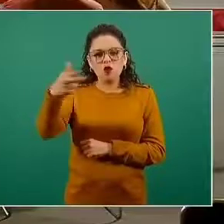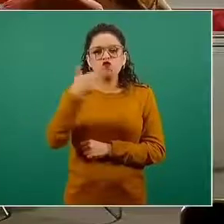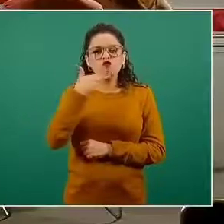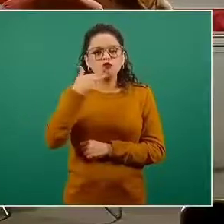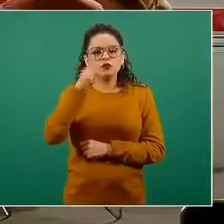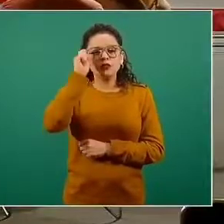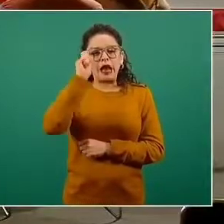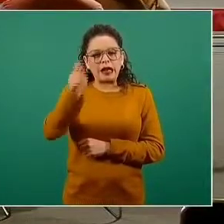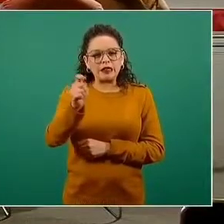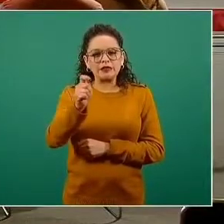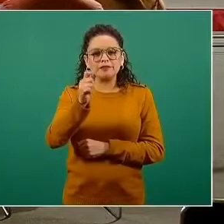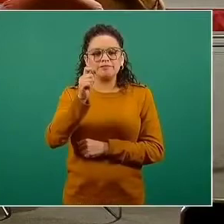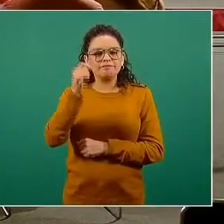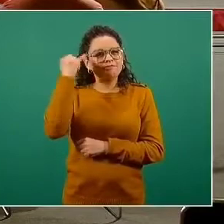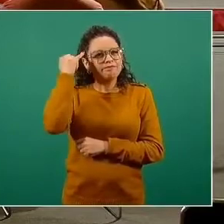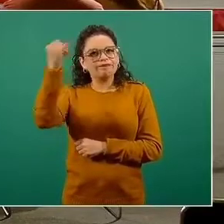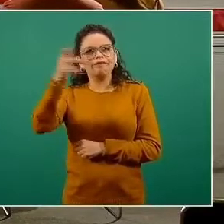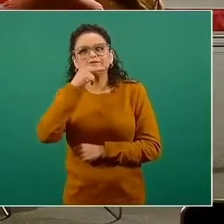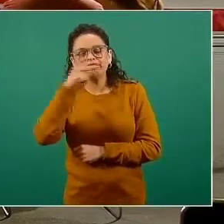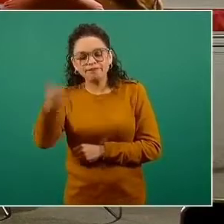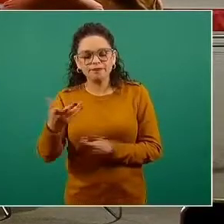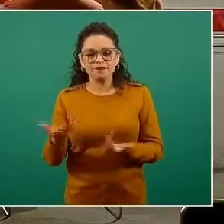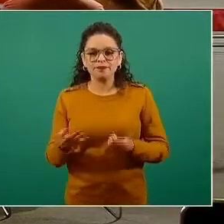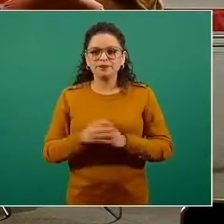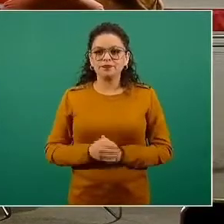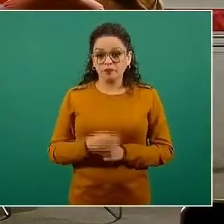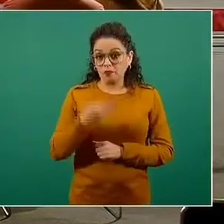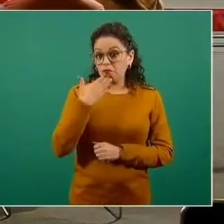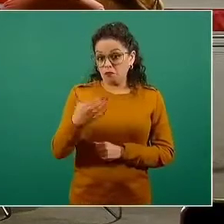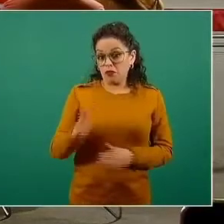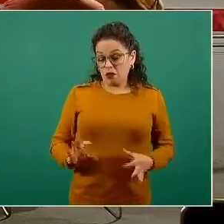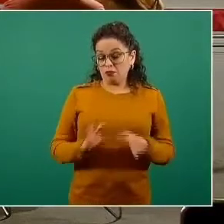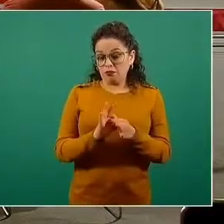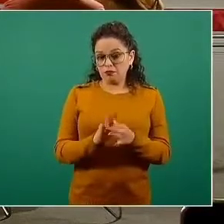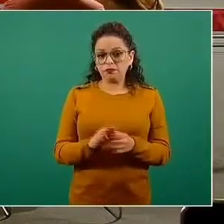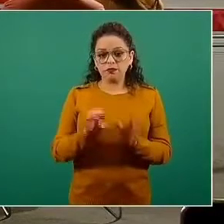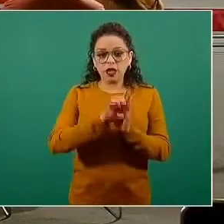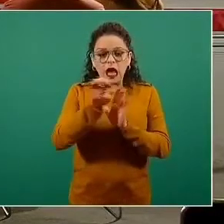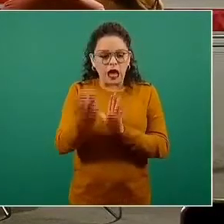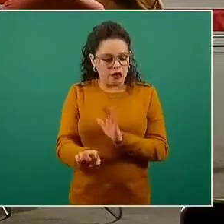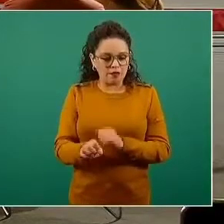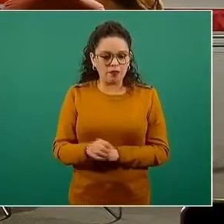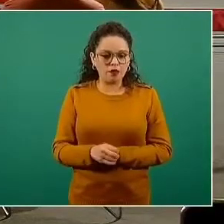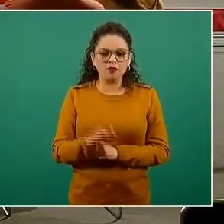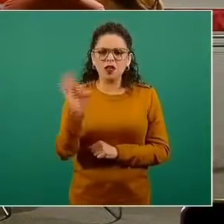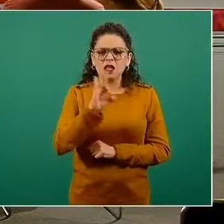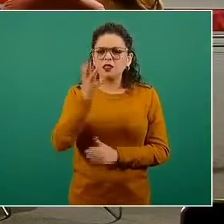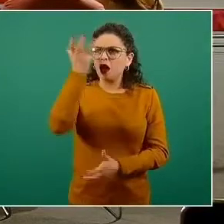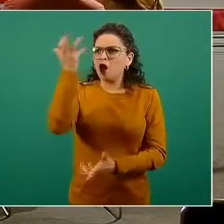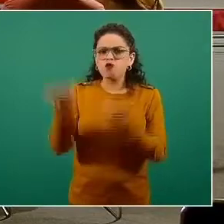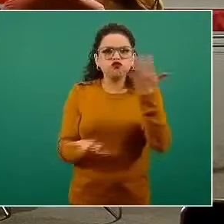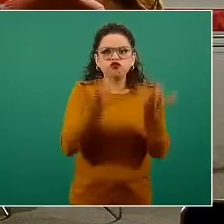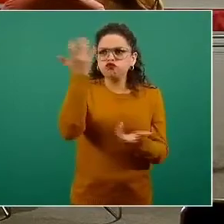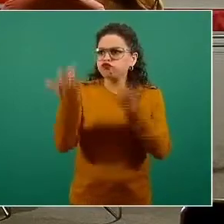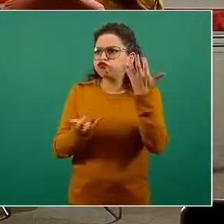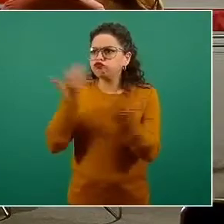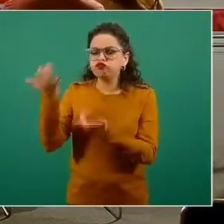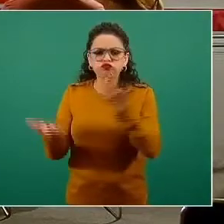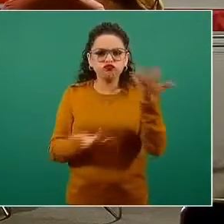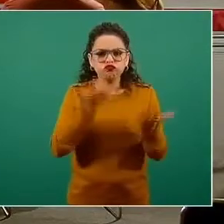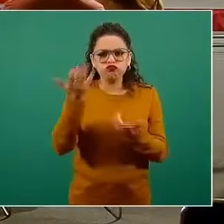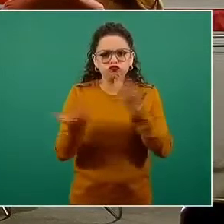es elocuente, que decía, es como si estamos en la situación de un incendio y lo que hacemos